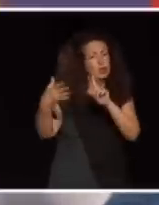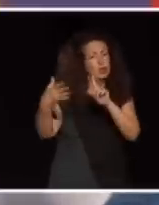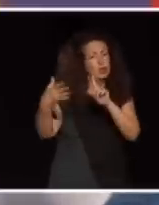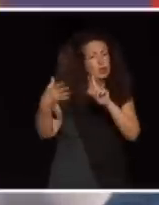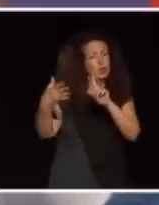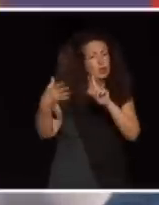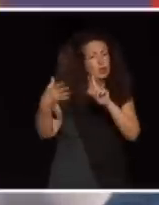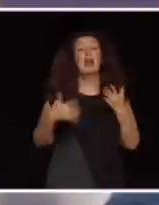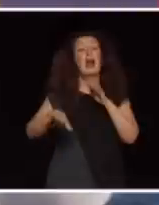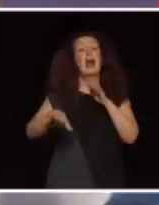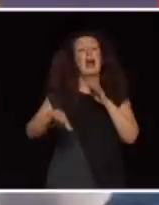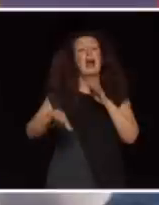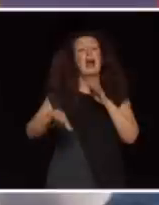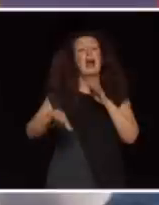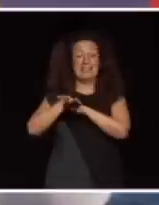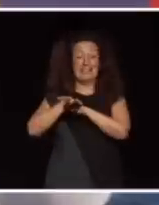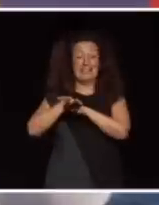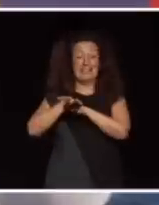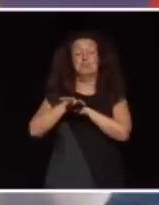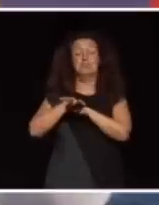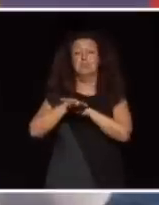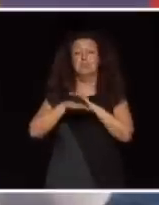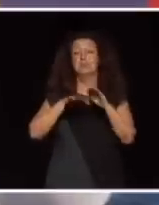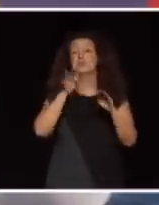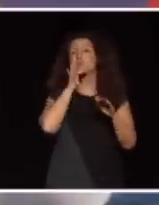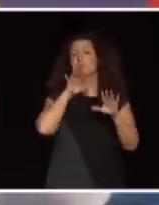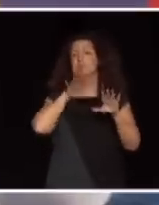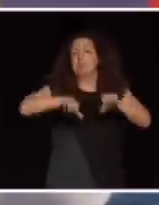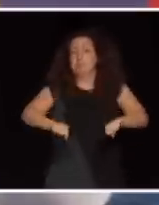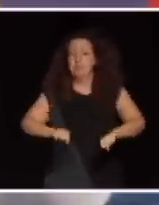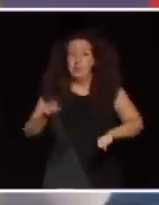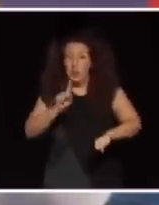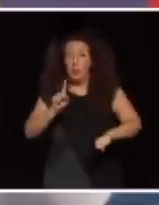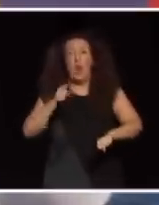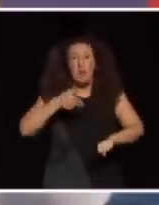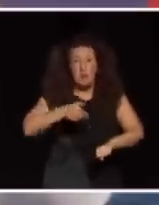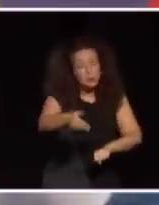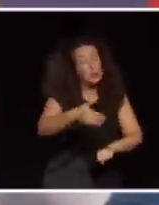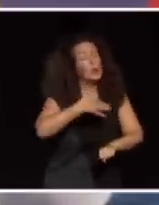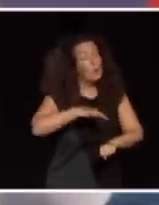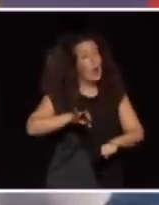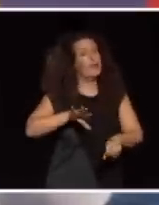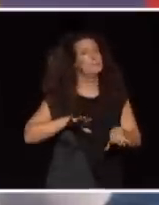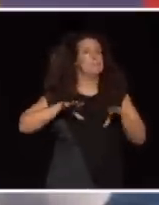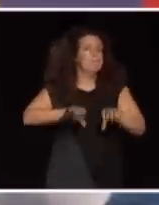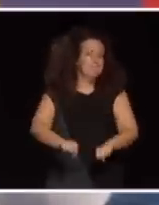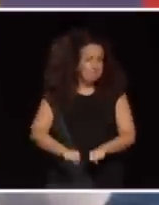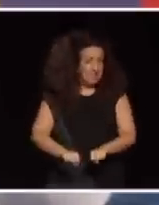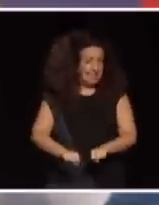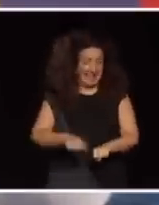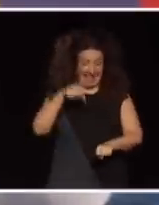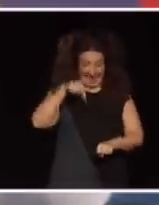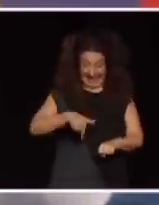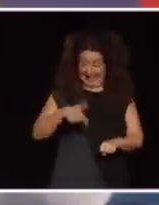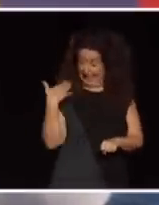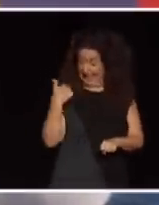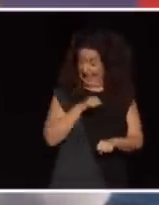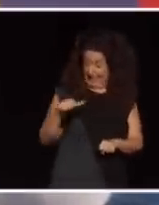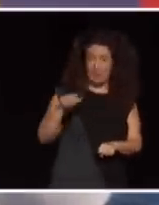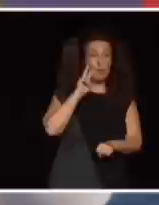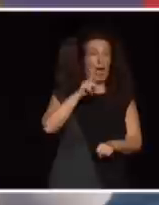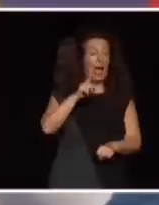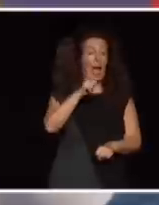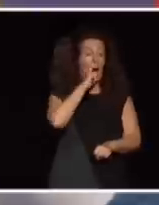y compañeras, no hayan pasado esta vez, al final van a acabar pasando. Y lo hemos visto esta misma semana con el señor